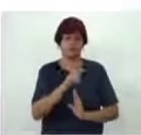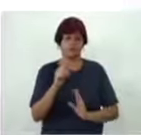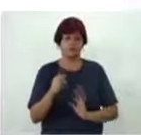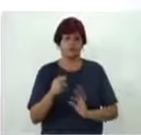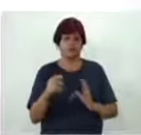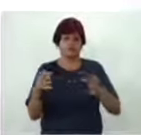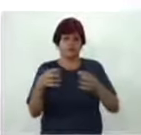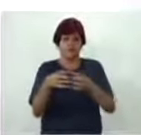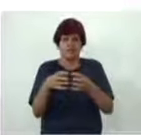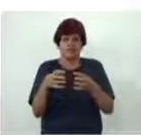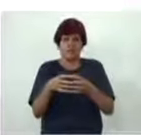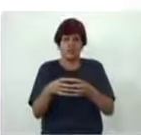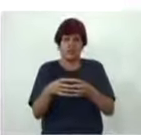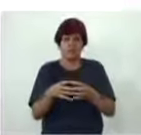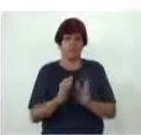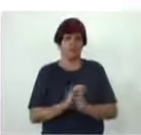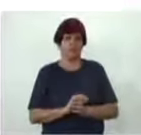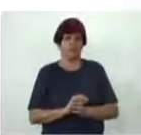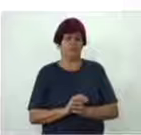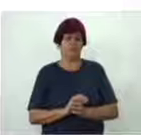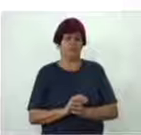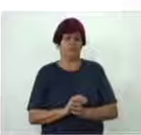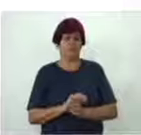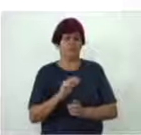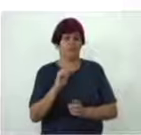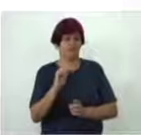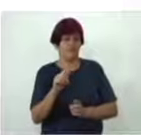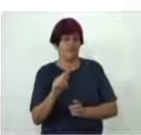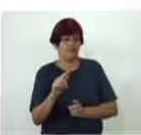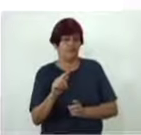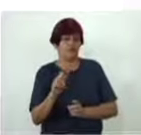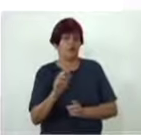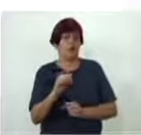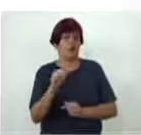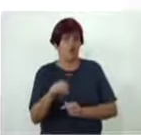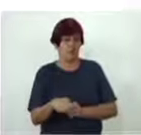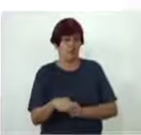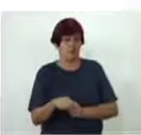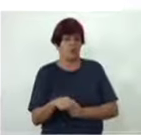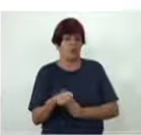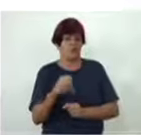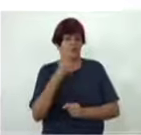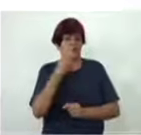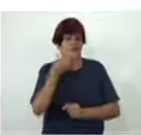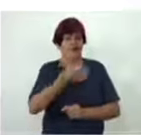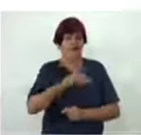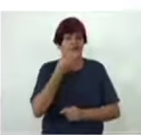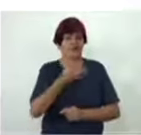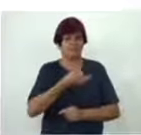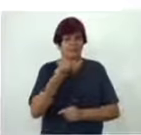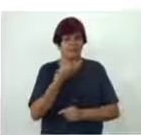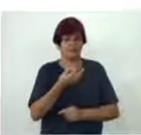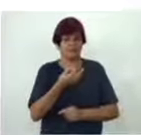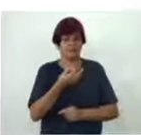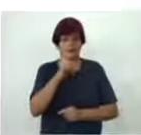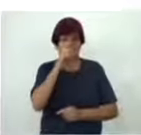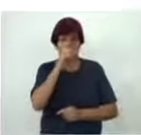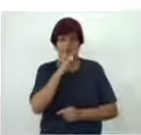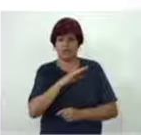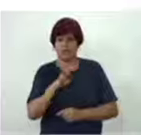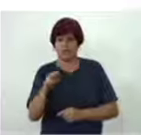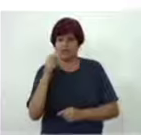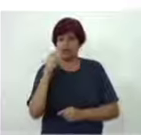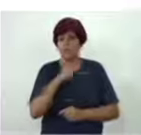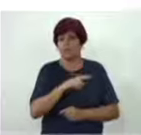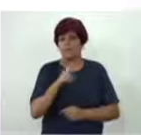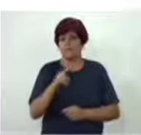del conjunto a partir del criterio dado. O sea, aquí es el momento, ustedes tienen que fundamentar, que en el que el niño busca